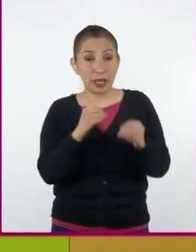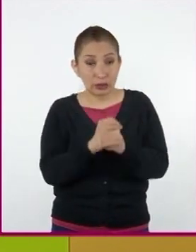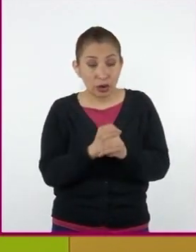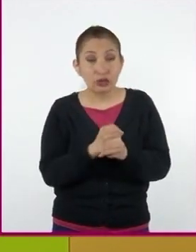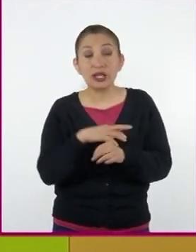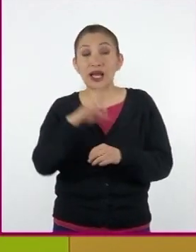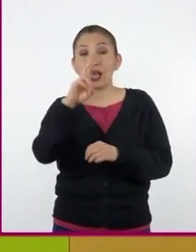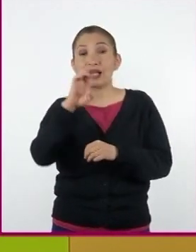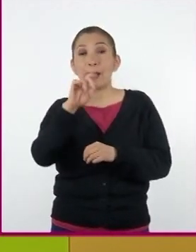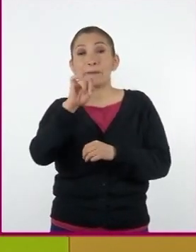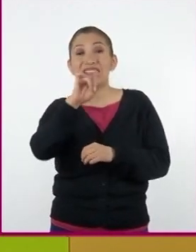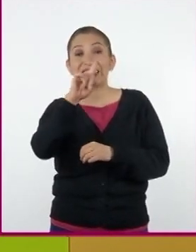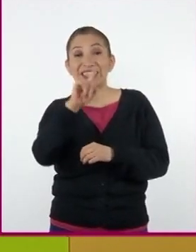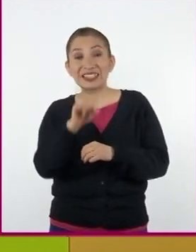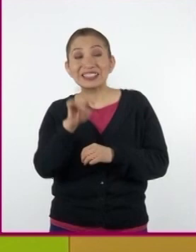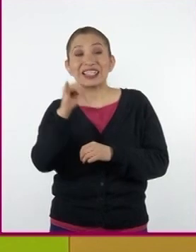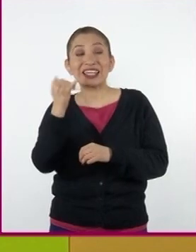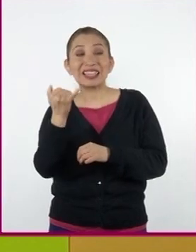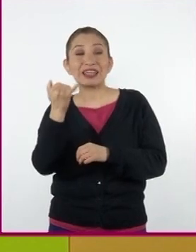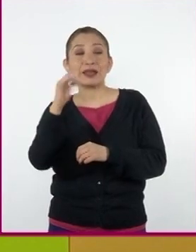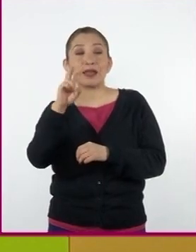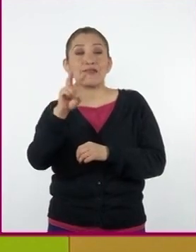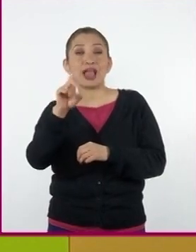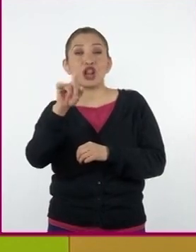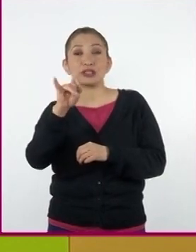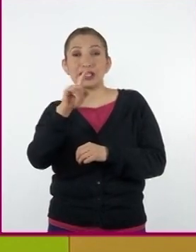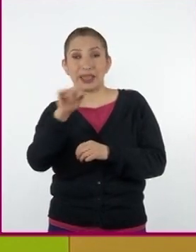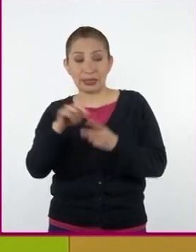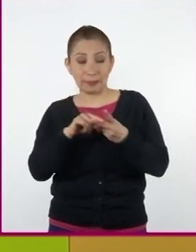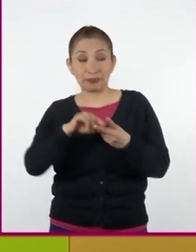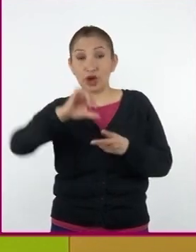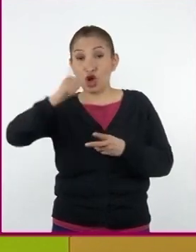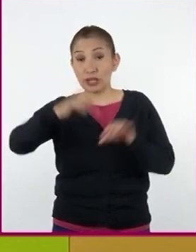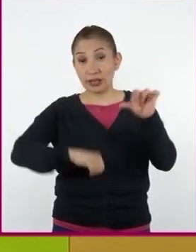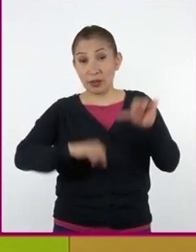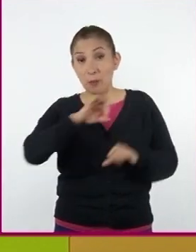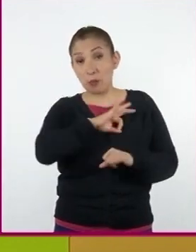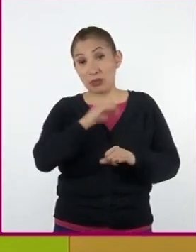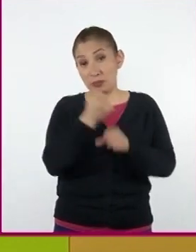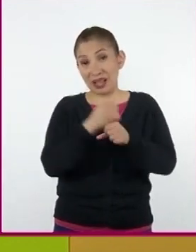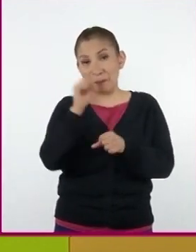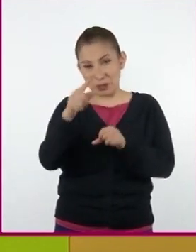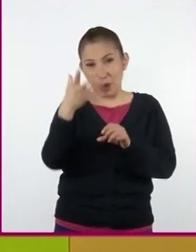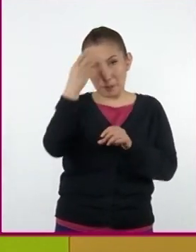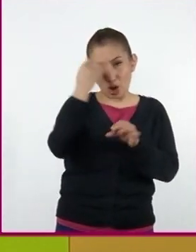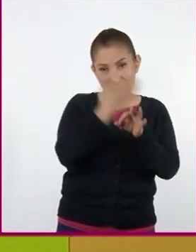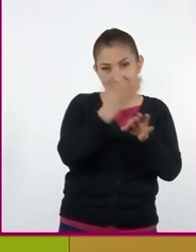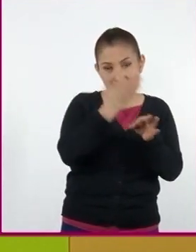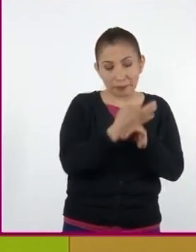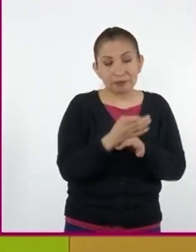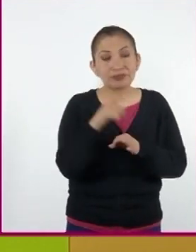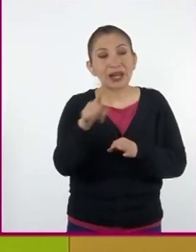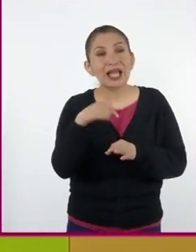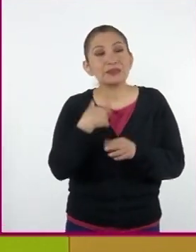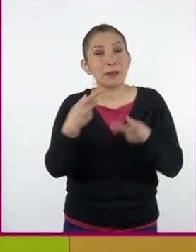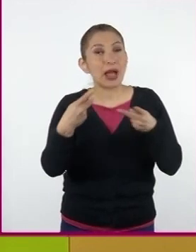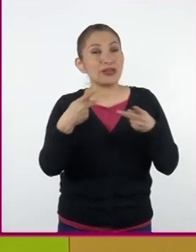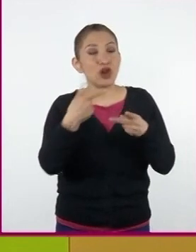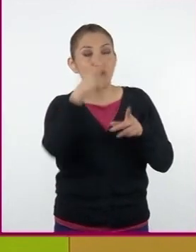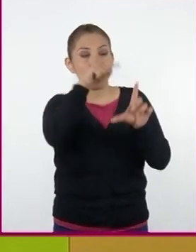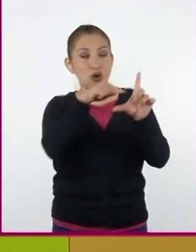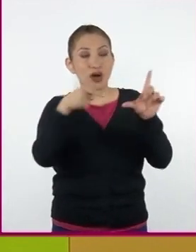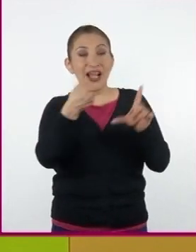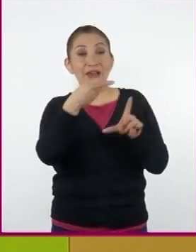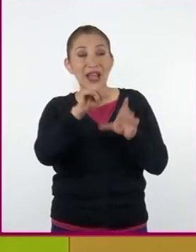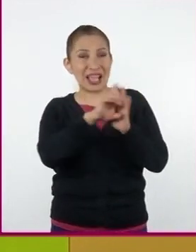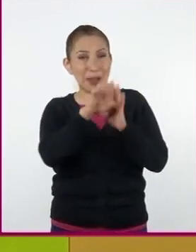la rapidez y la velocidad. Otra actividad en la que pueden poner en práctica los aprendizajes de hoy es elaborando las gráficas de